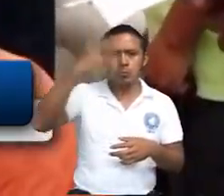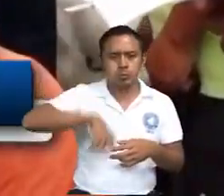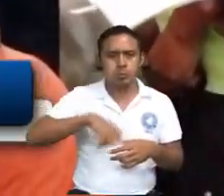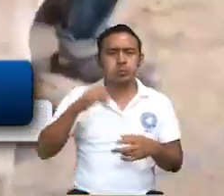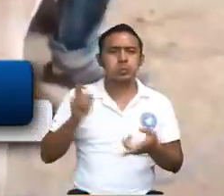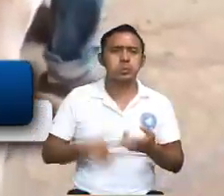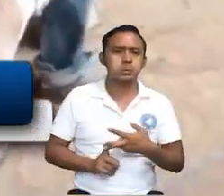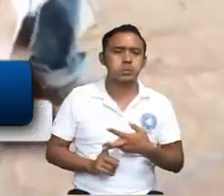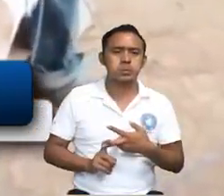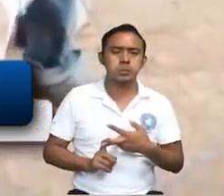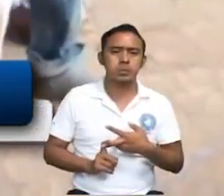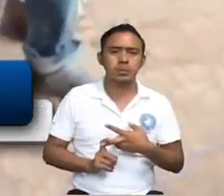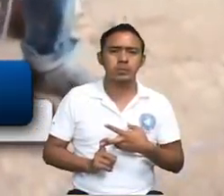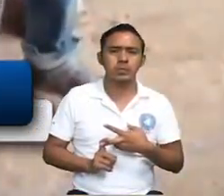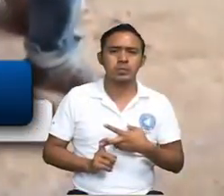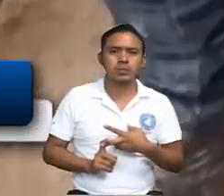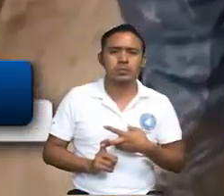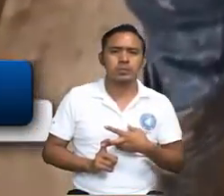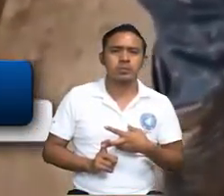presenta